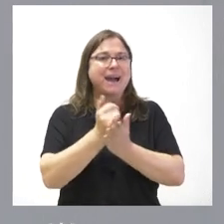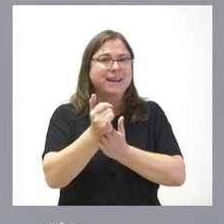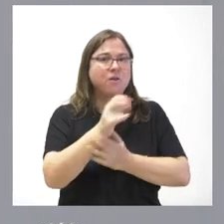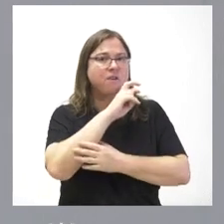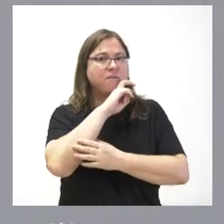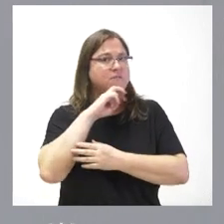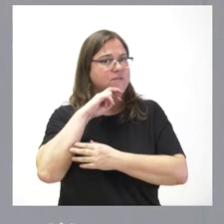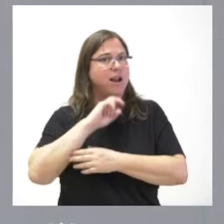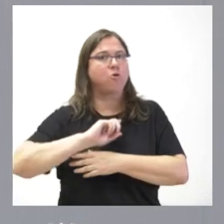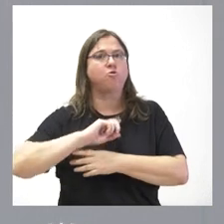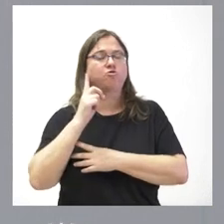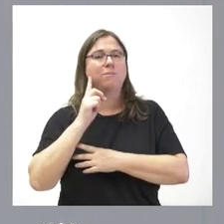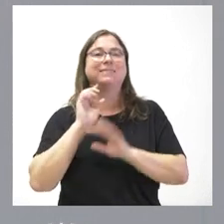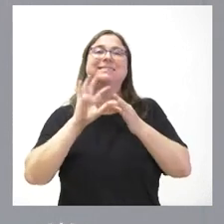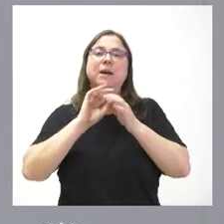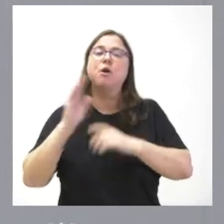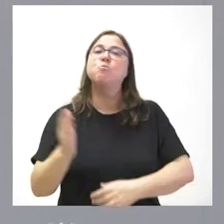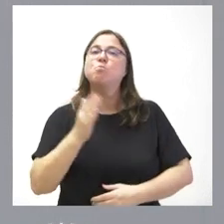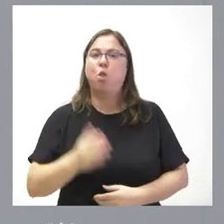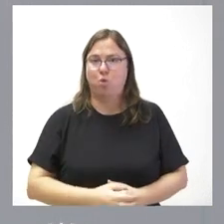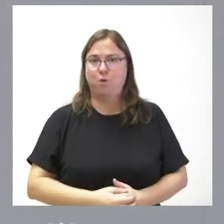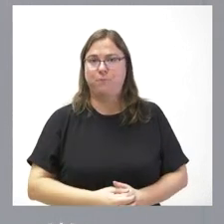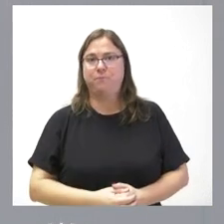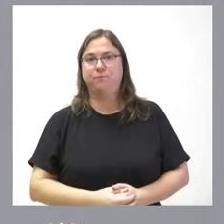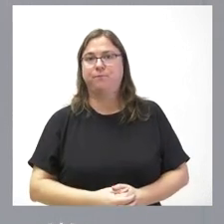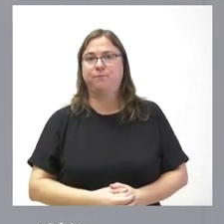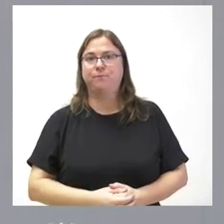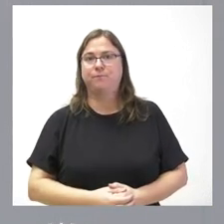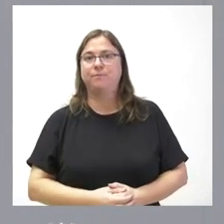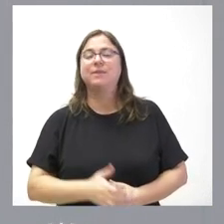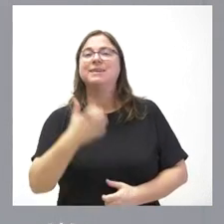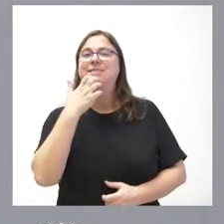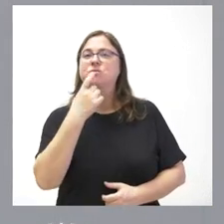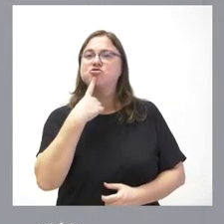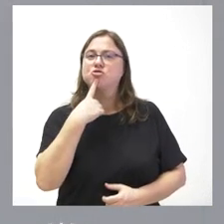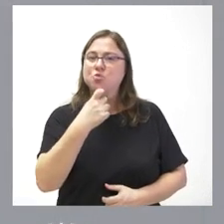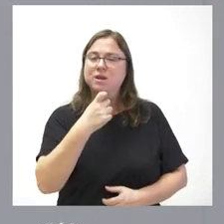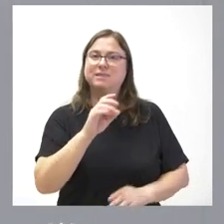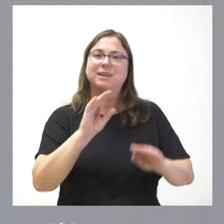desde el punto de vista productivo Pues que impidamos o